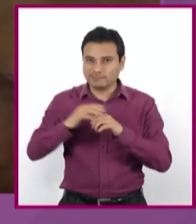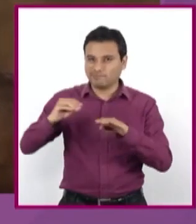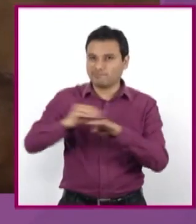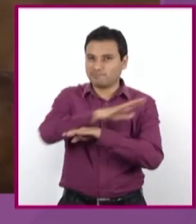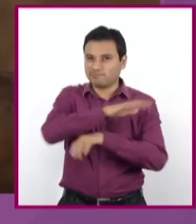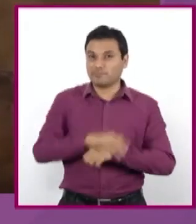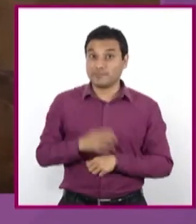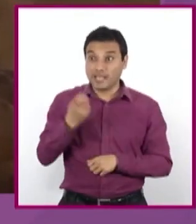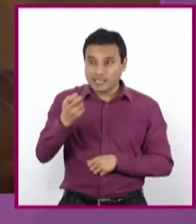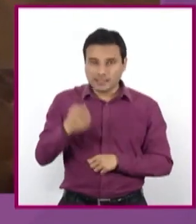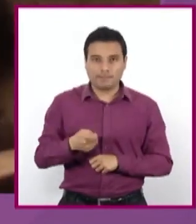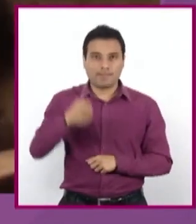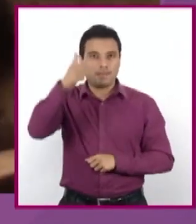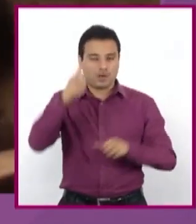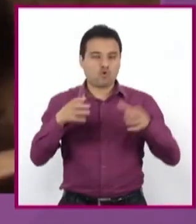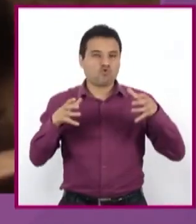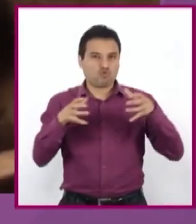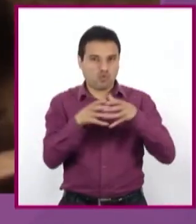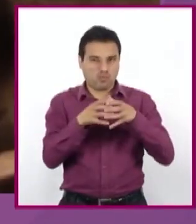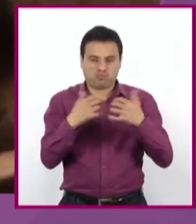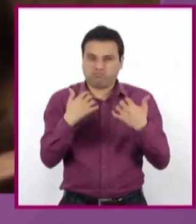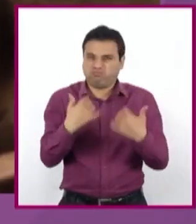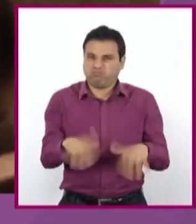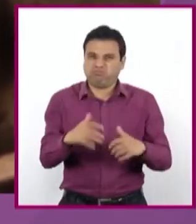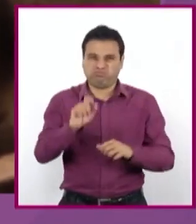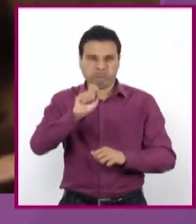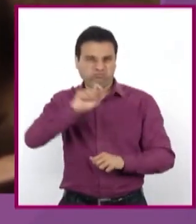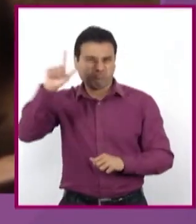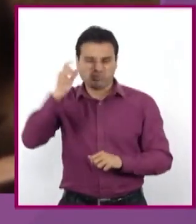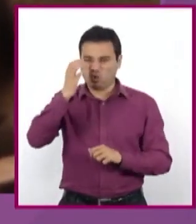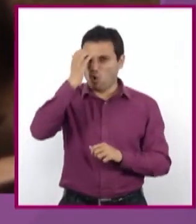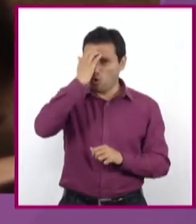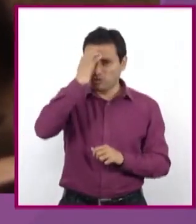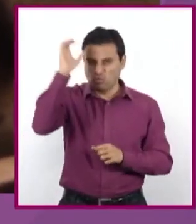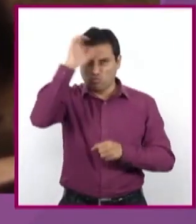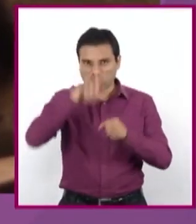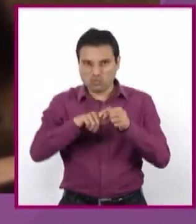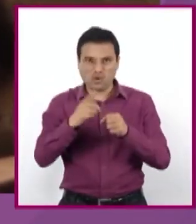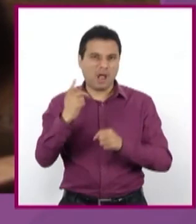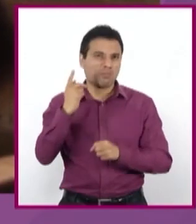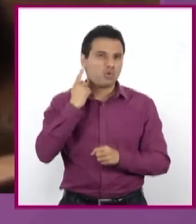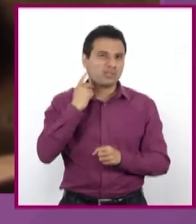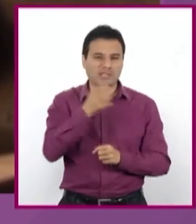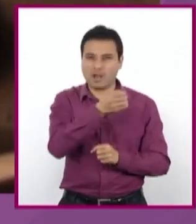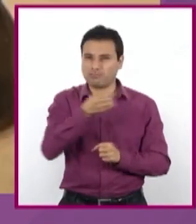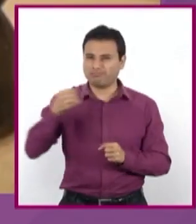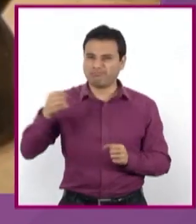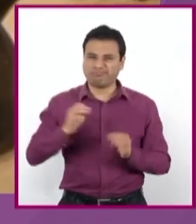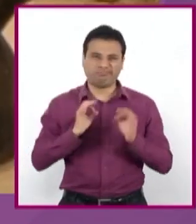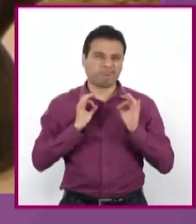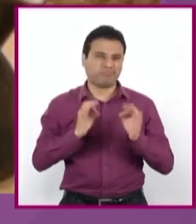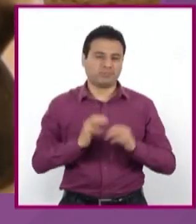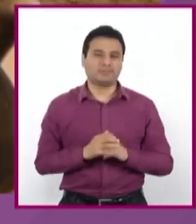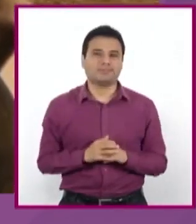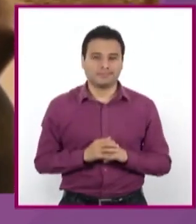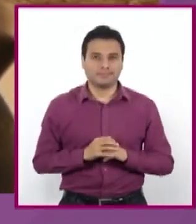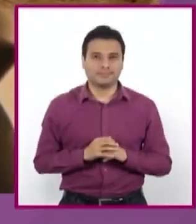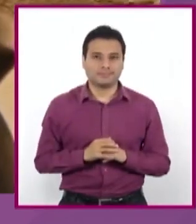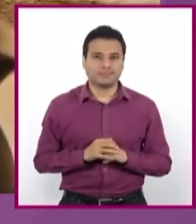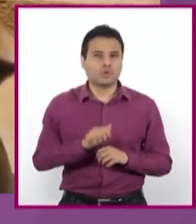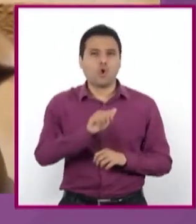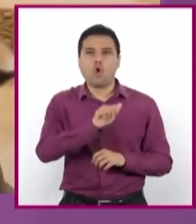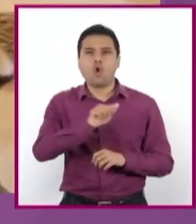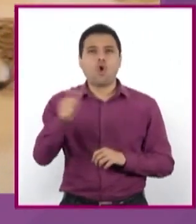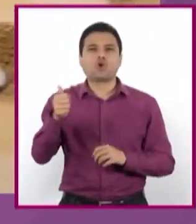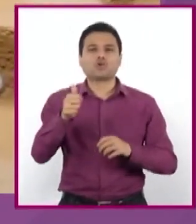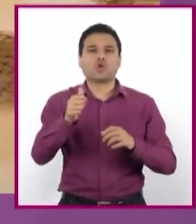primeras civilizaciones que se distinguió por su avanzado desarrollo cultural y político. Otra de las expresiones culturales